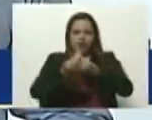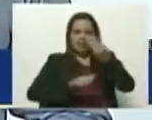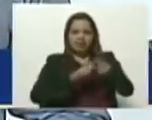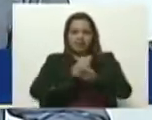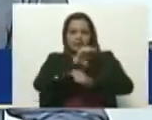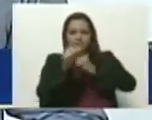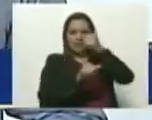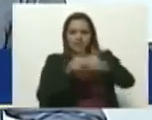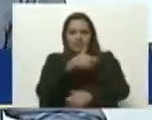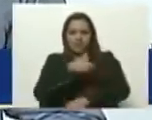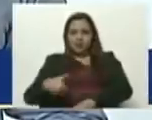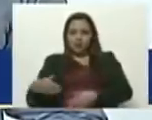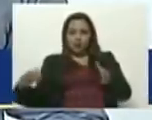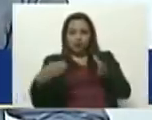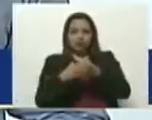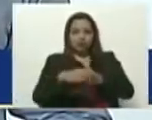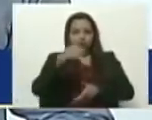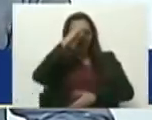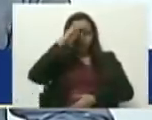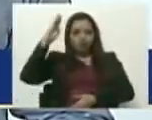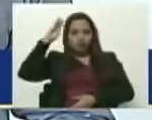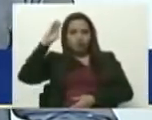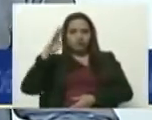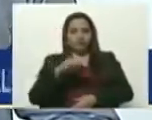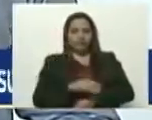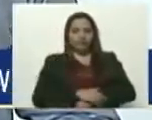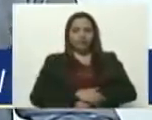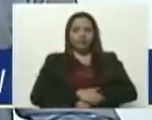de la tolda roja a diosdado cabello